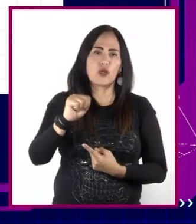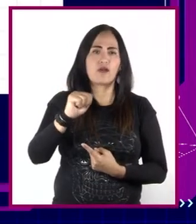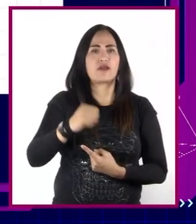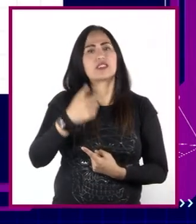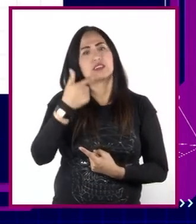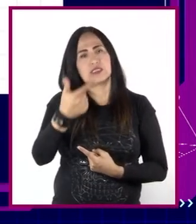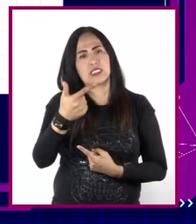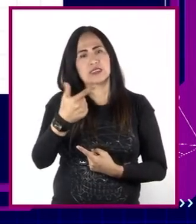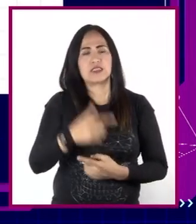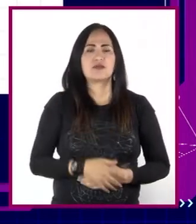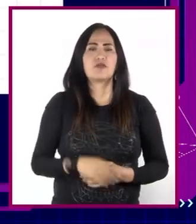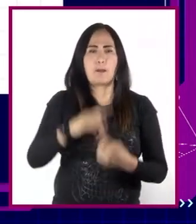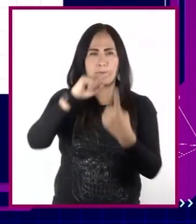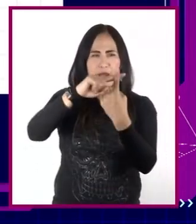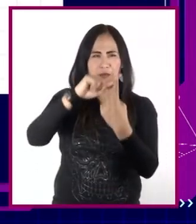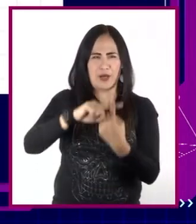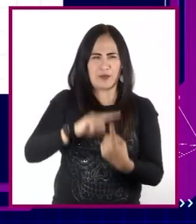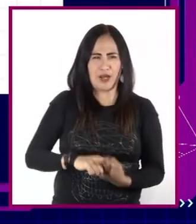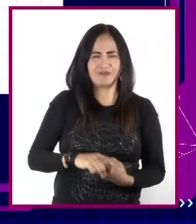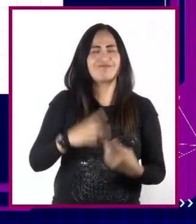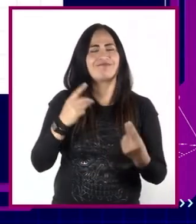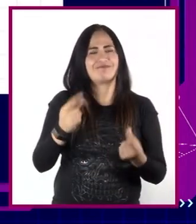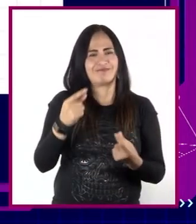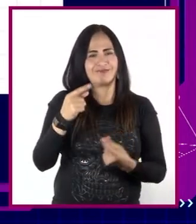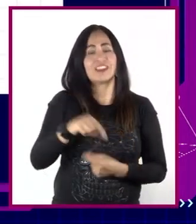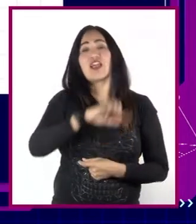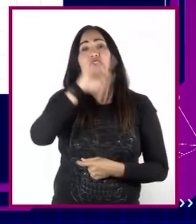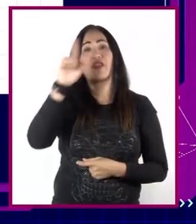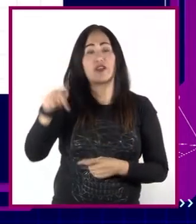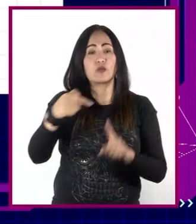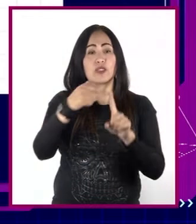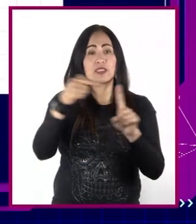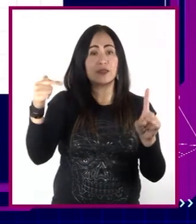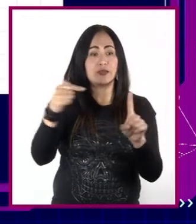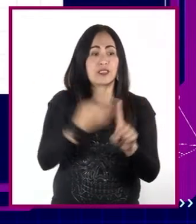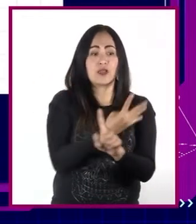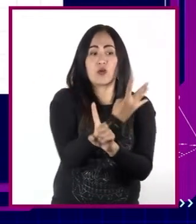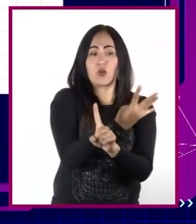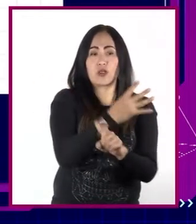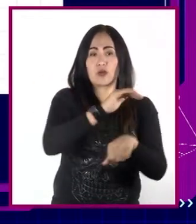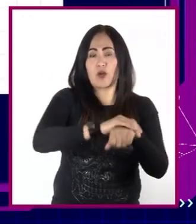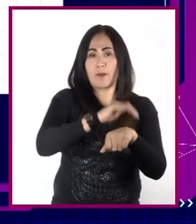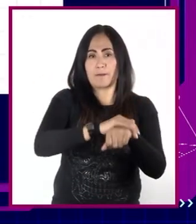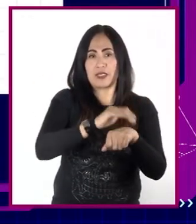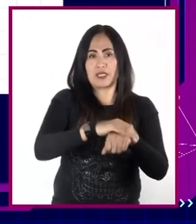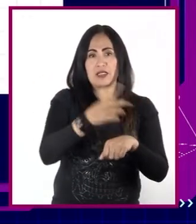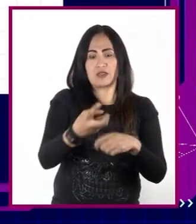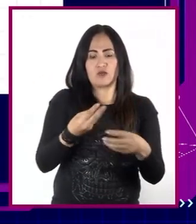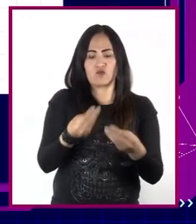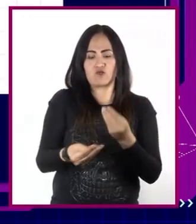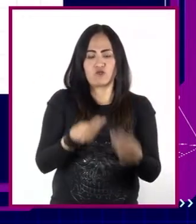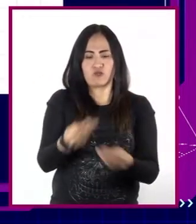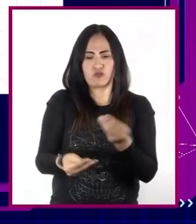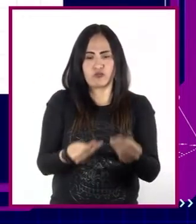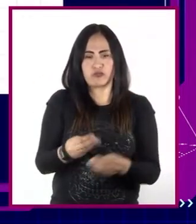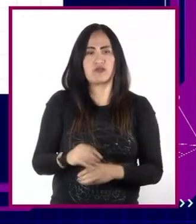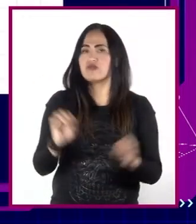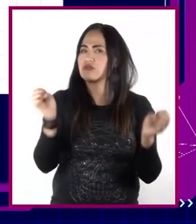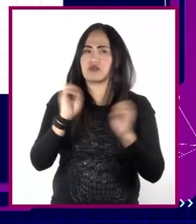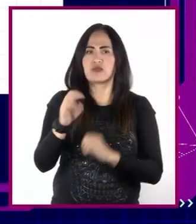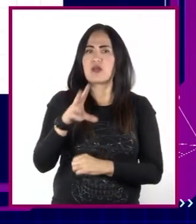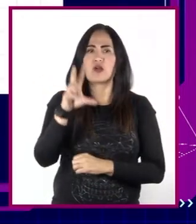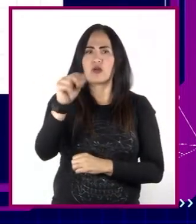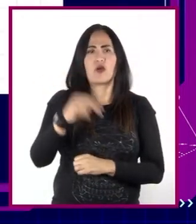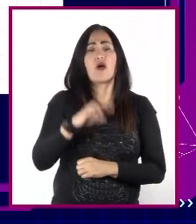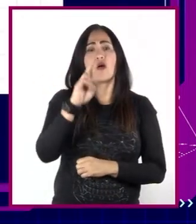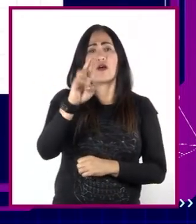más 7. Ya sé. Después las dividiremos entre 4 amigas, que fueron las que aportaron estampas. No, Mateo.